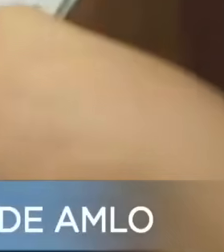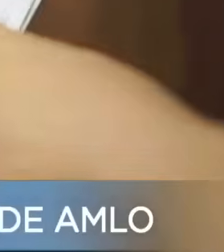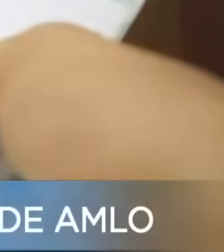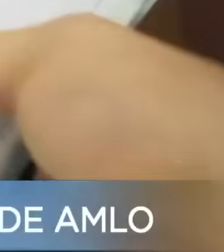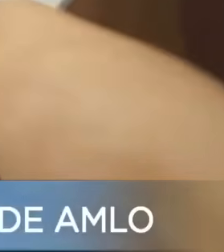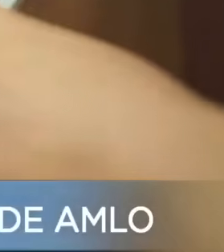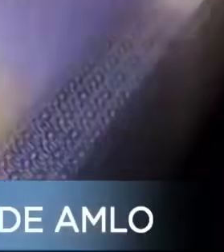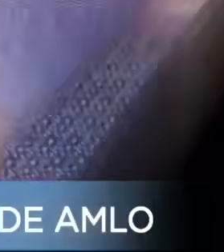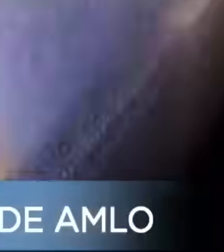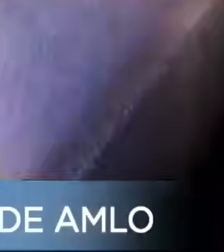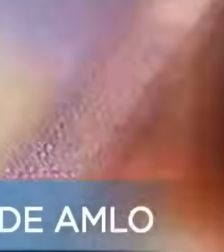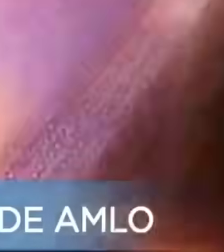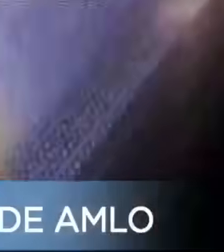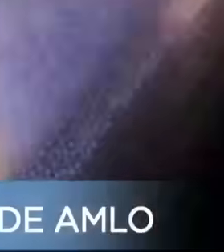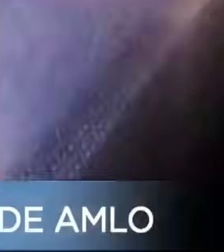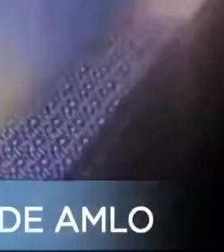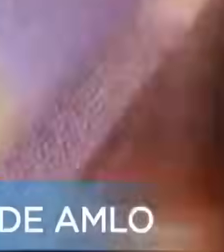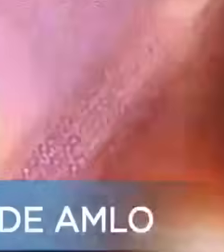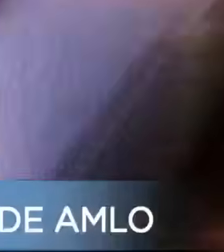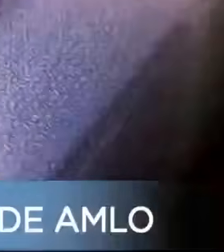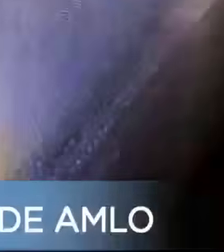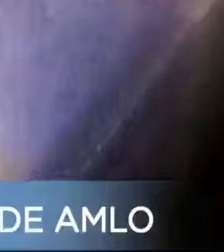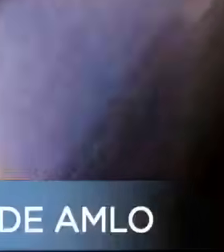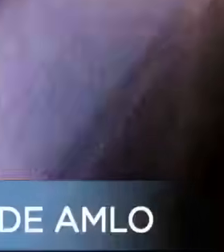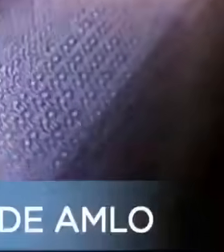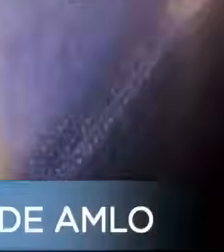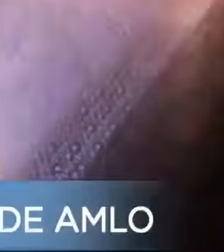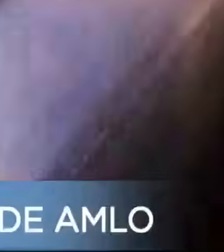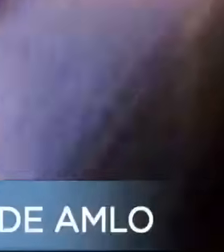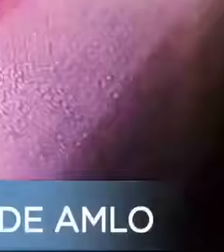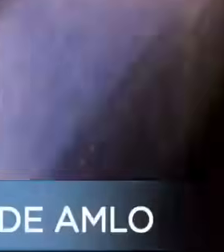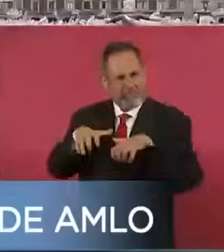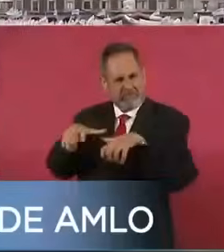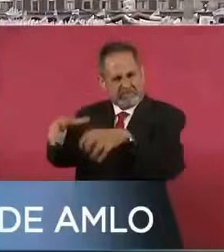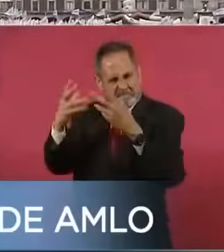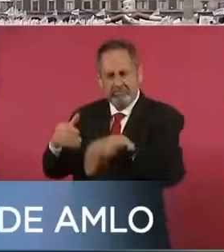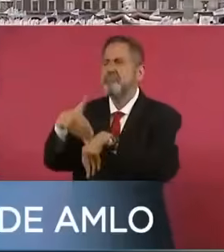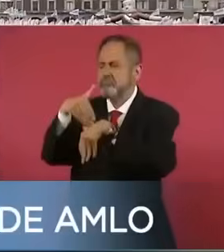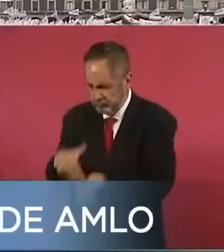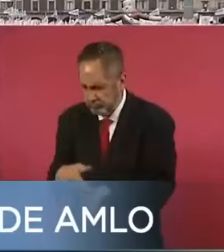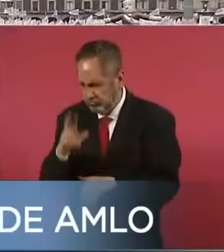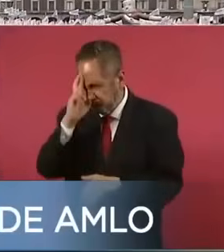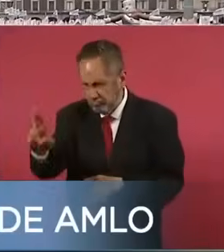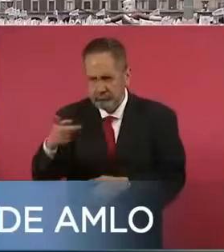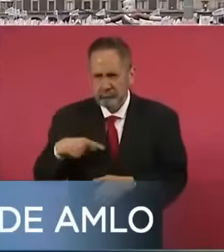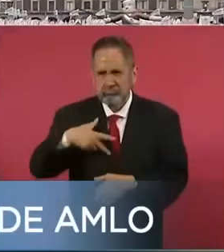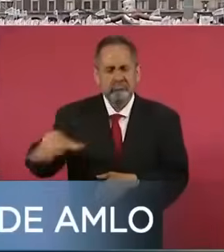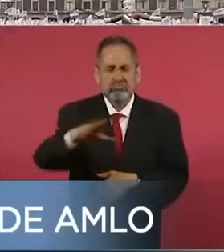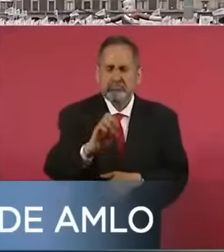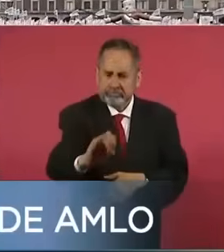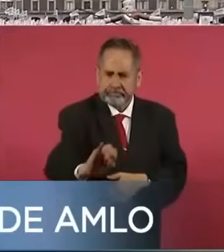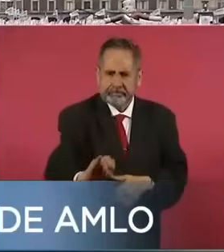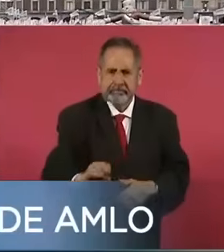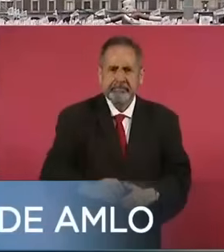de 3.1 billones de pesos. Este año el estimó en 4.9 billones de pesos. Hizo una consulta a mano alzada en el